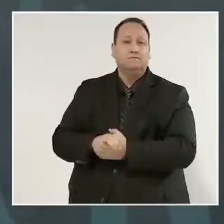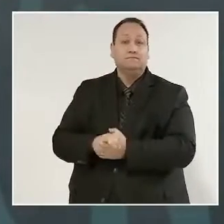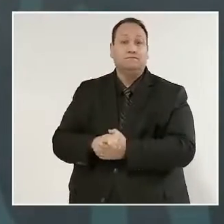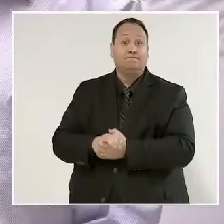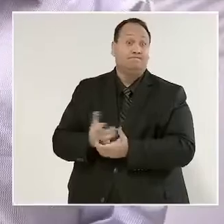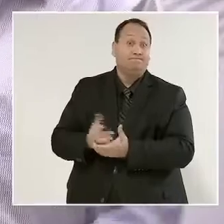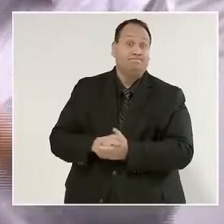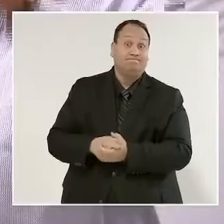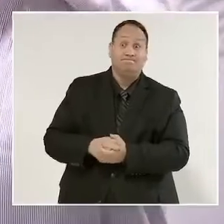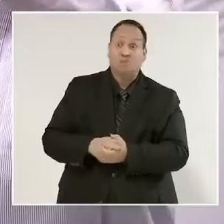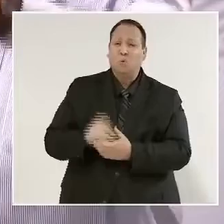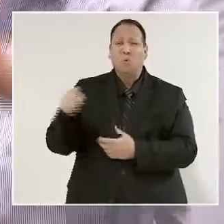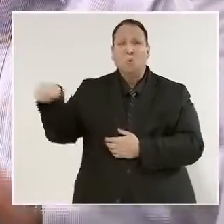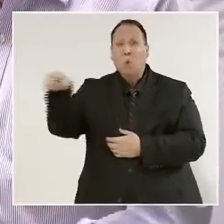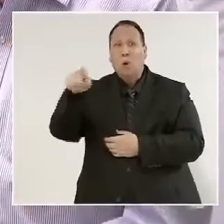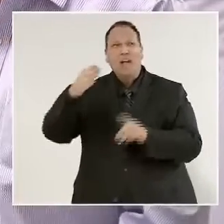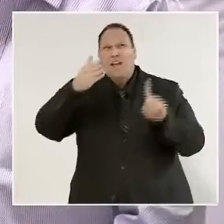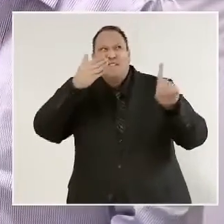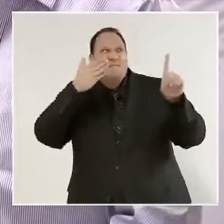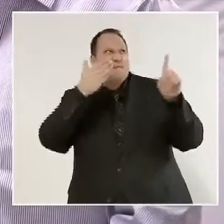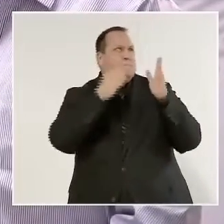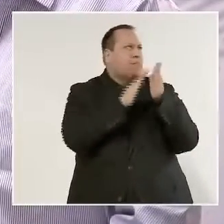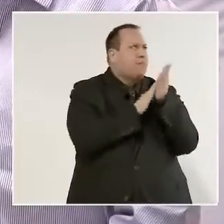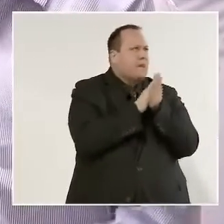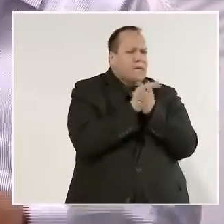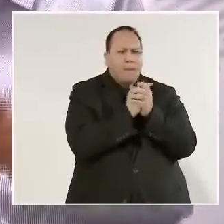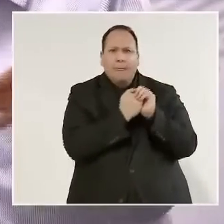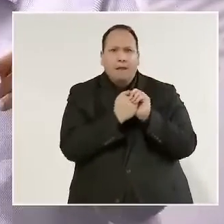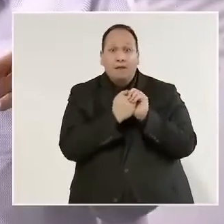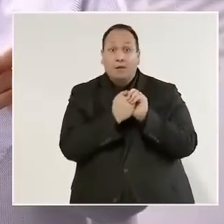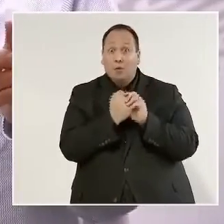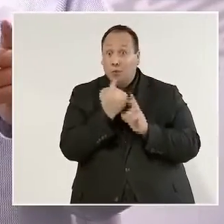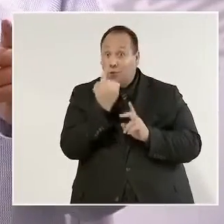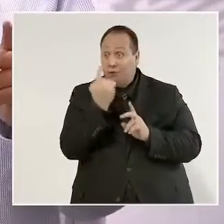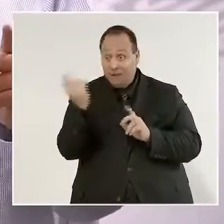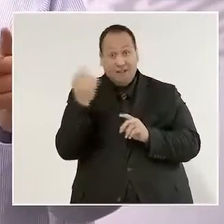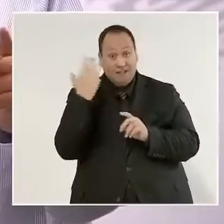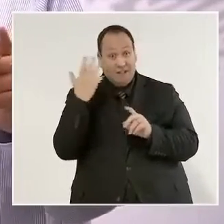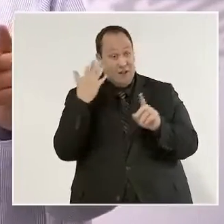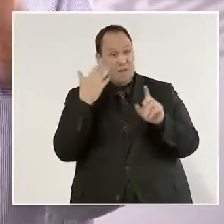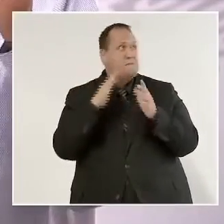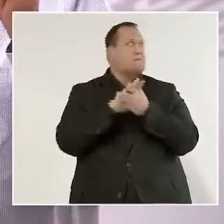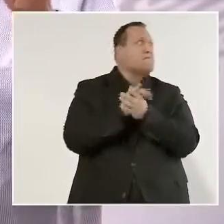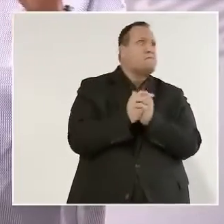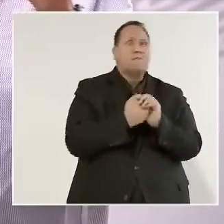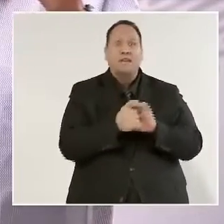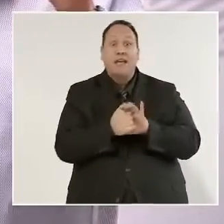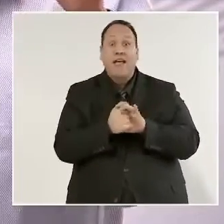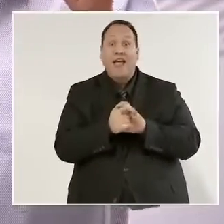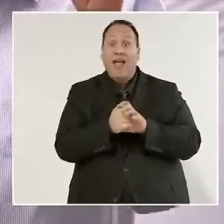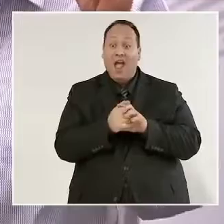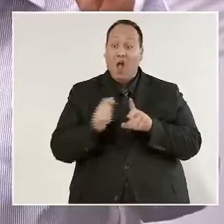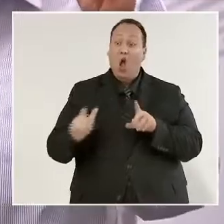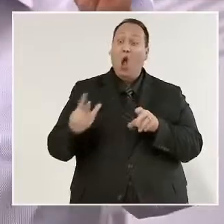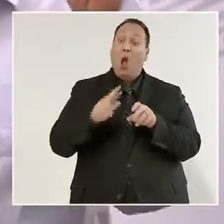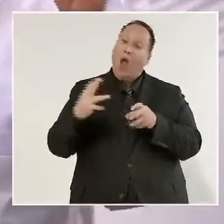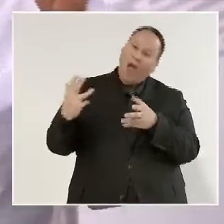tenían como propósito no solo de ganar la